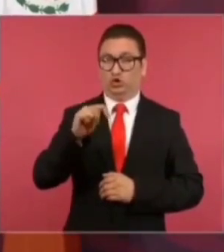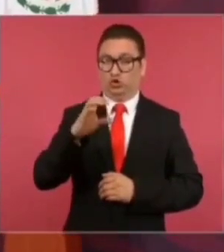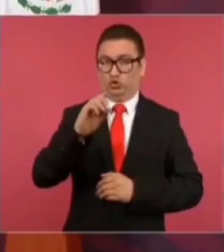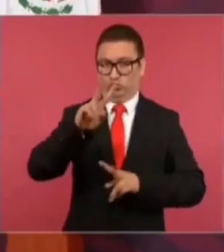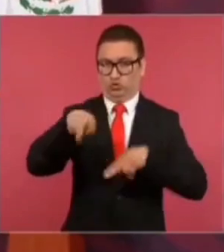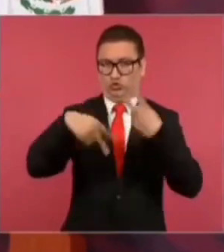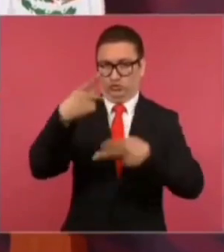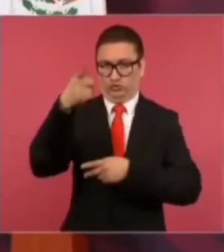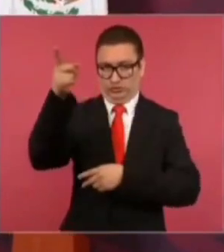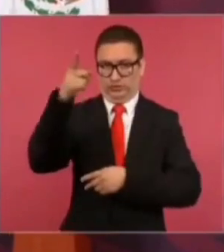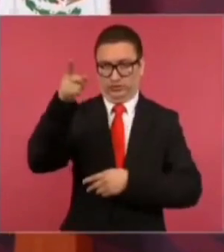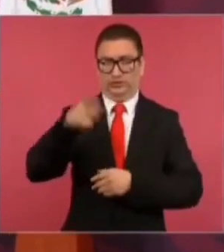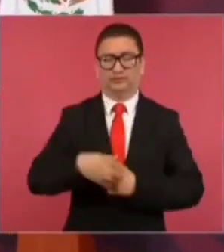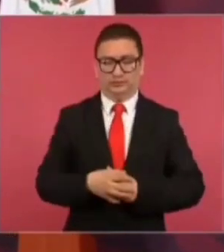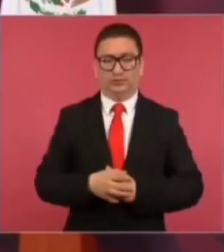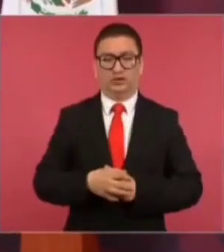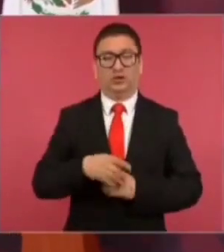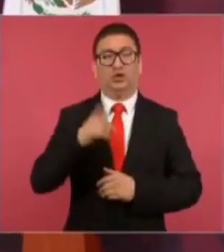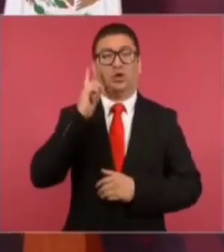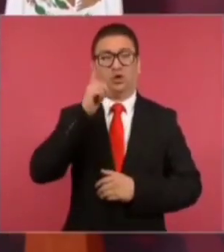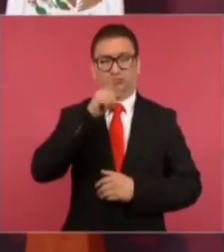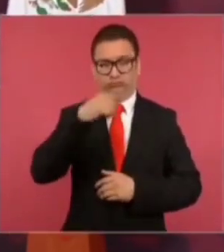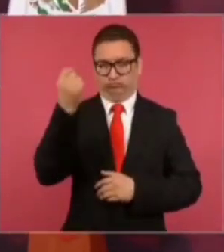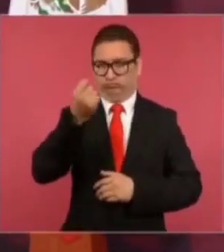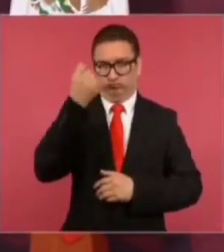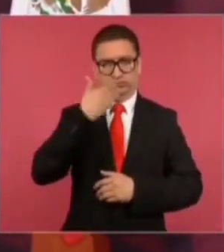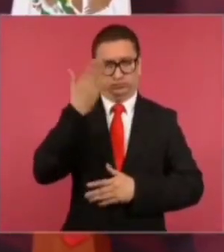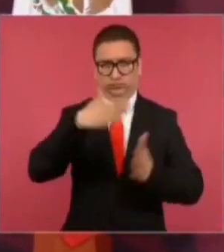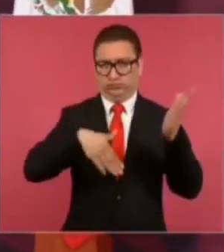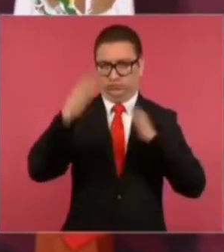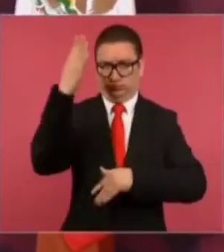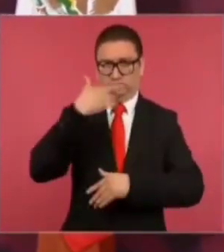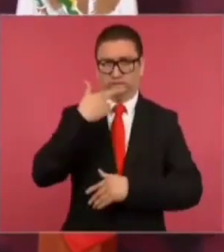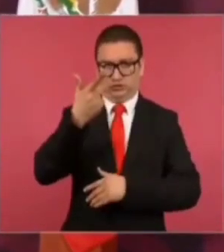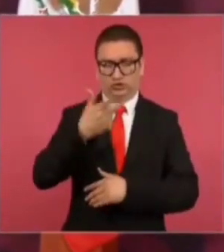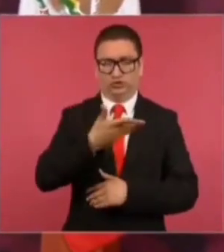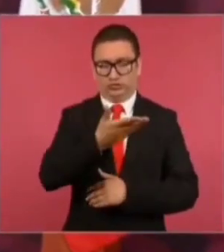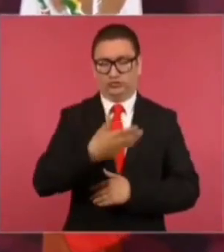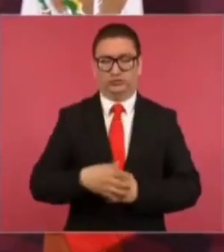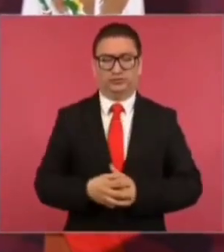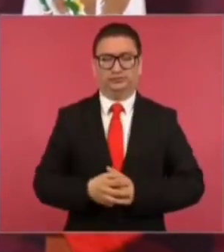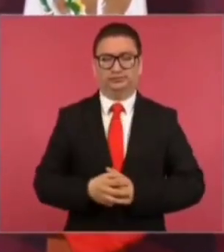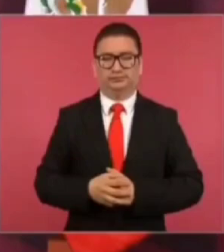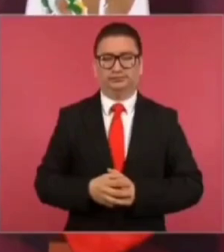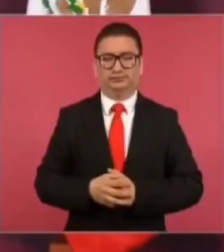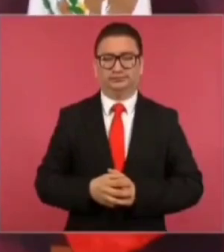Va a estar allá. Y le deseo lo mejor y que